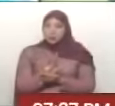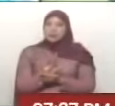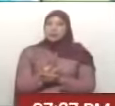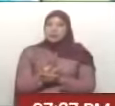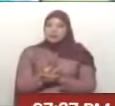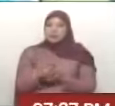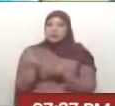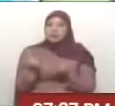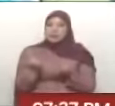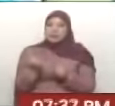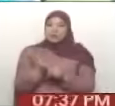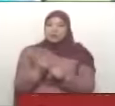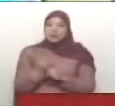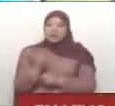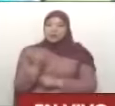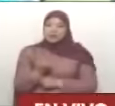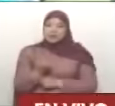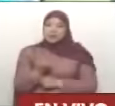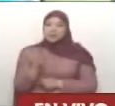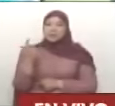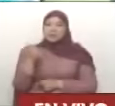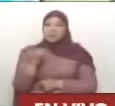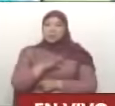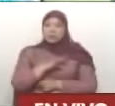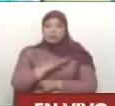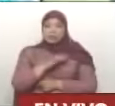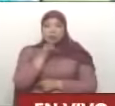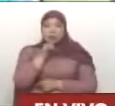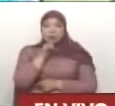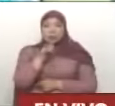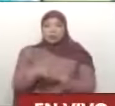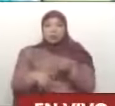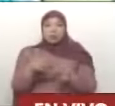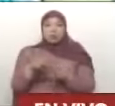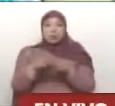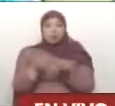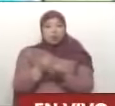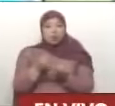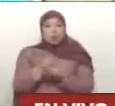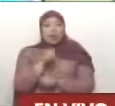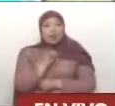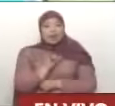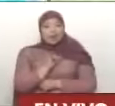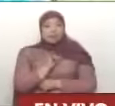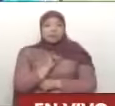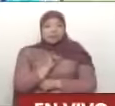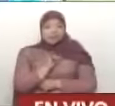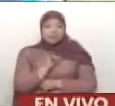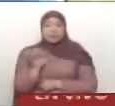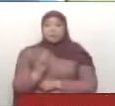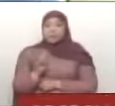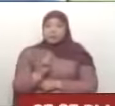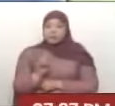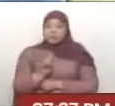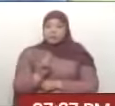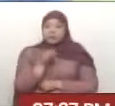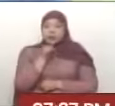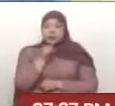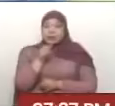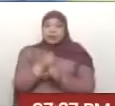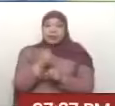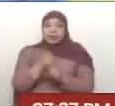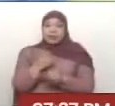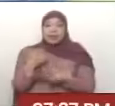emporio económico, tiene sus portales y todo lo que salga ahí sobre Venezuela sale